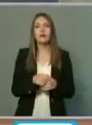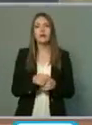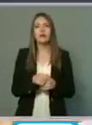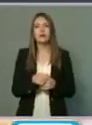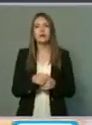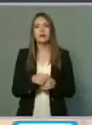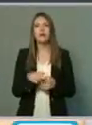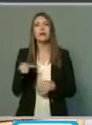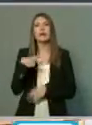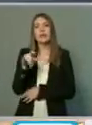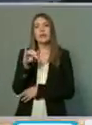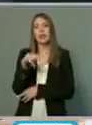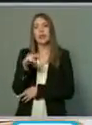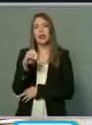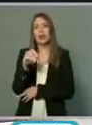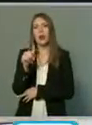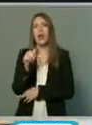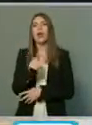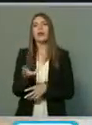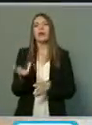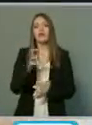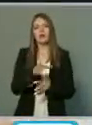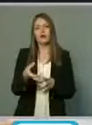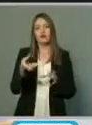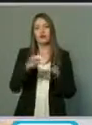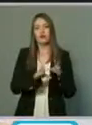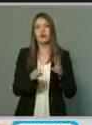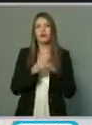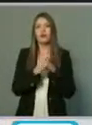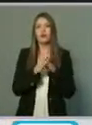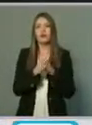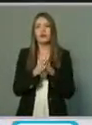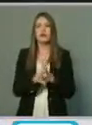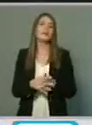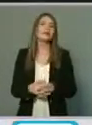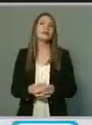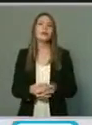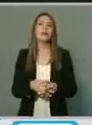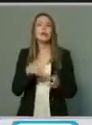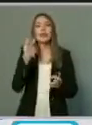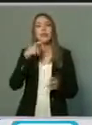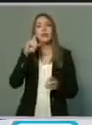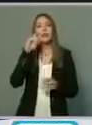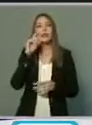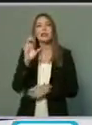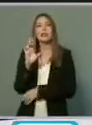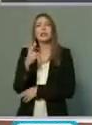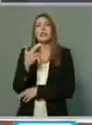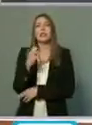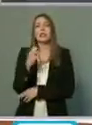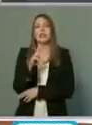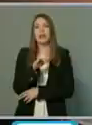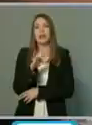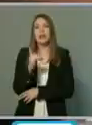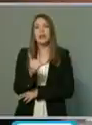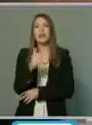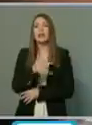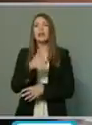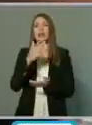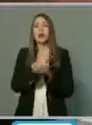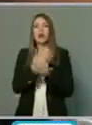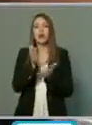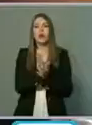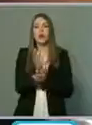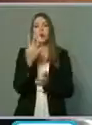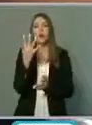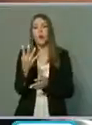nuestra quinoa o quinoa, la conocen en algunos países. ay, Qué ay. bonito. Jitomate cherry, lo tenemos partido a la mitad o en 4. Recuerden,